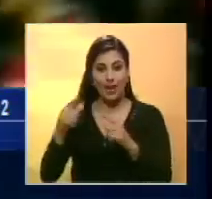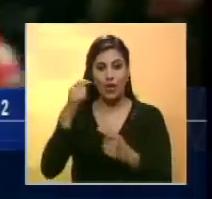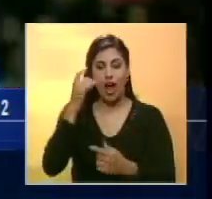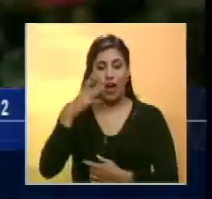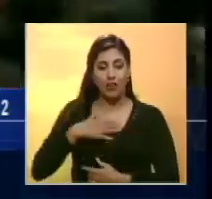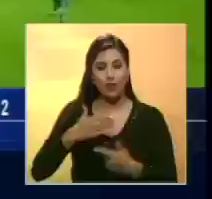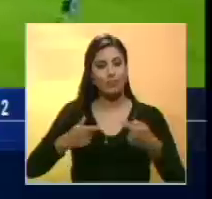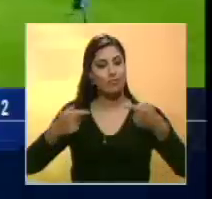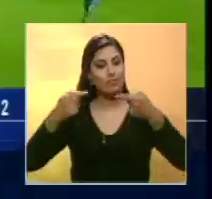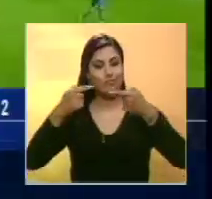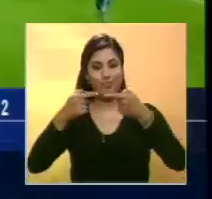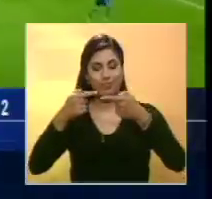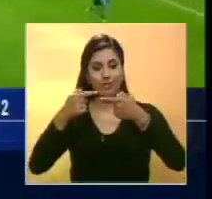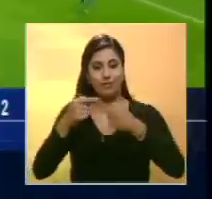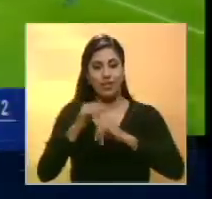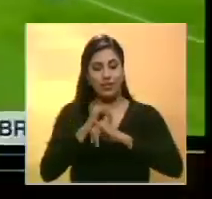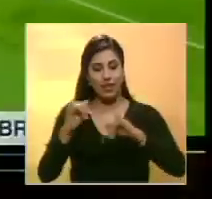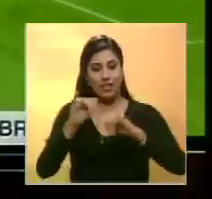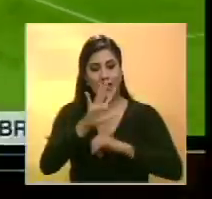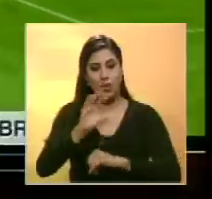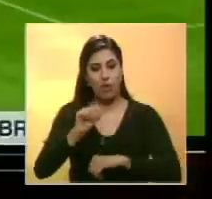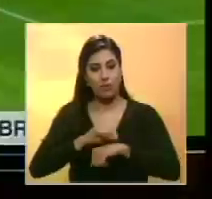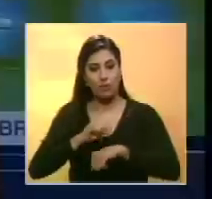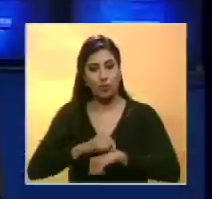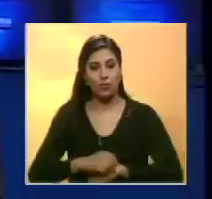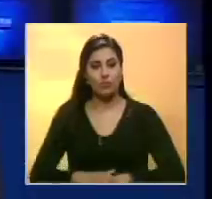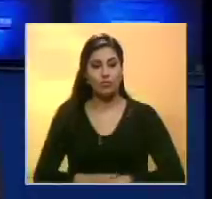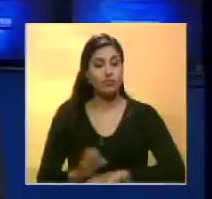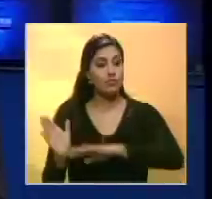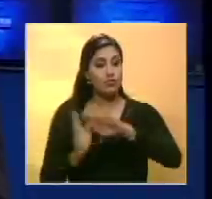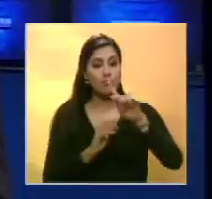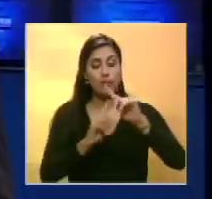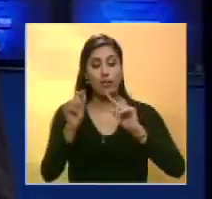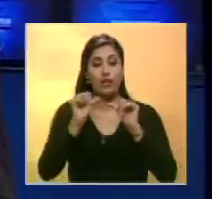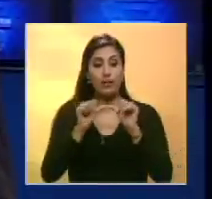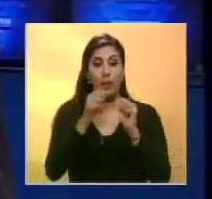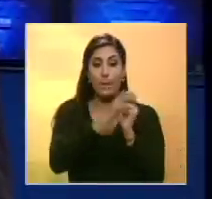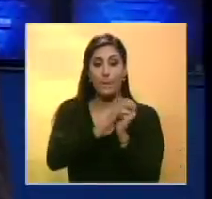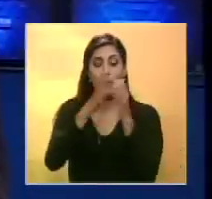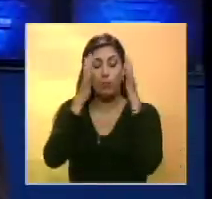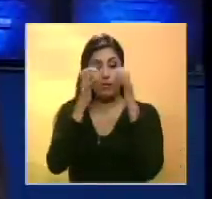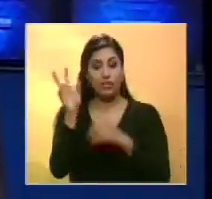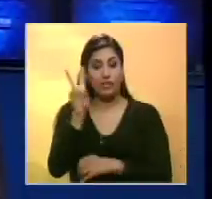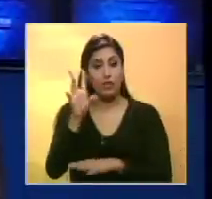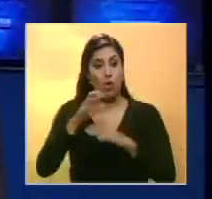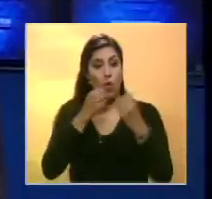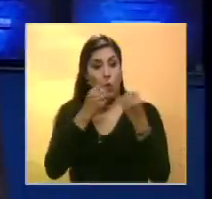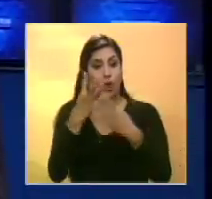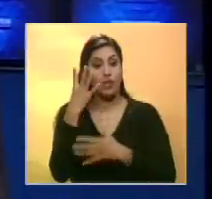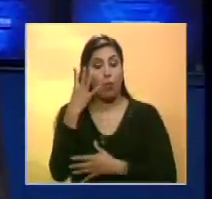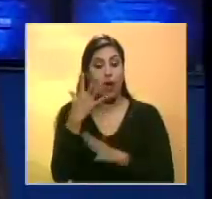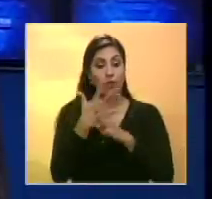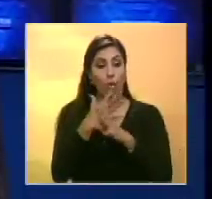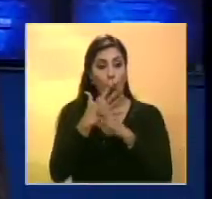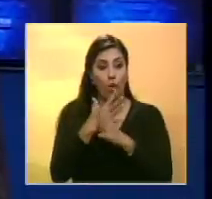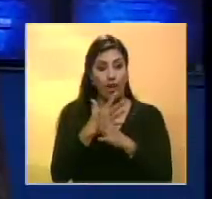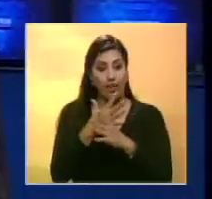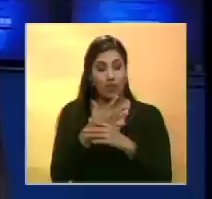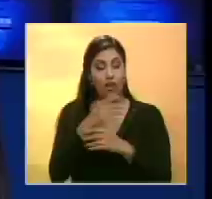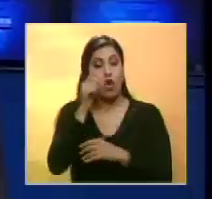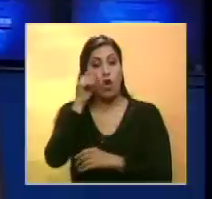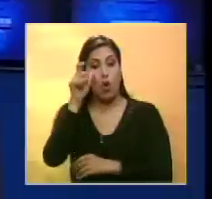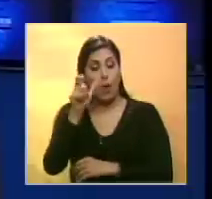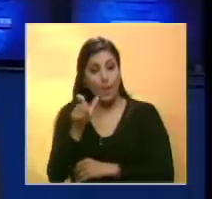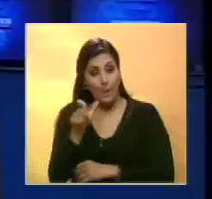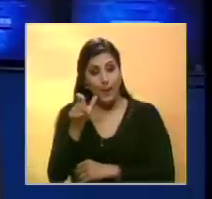Garner igualó las acciones en la fracción 50. Seguimos con béisbol profesional venezolano, contándoles que 4 jugadores, entre ellos Alex